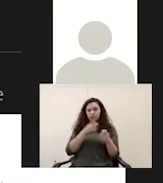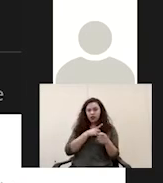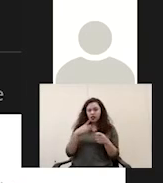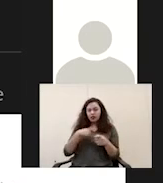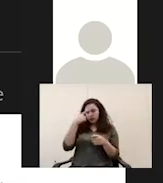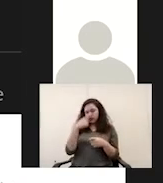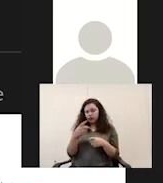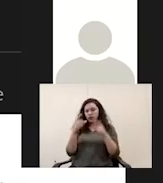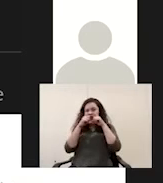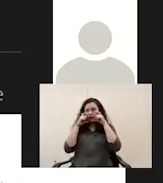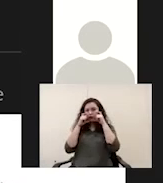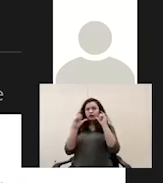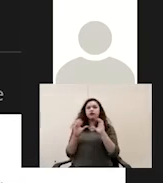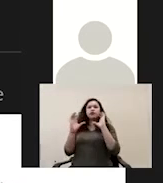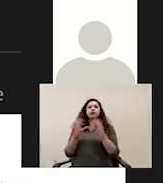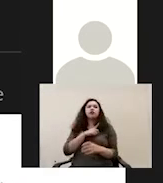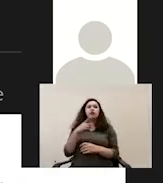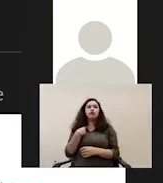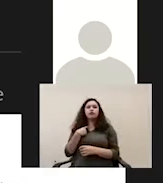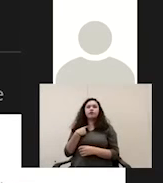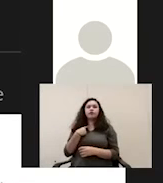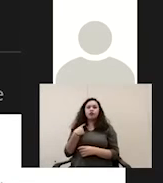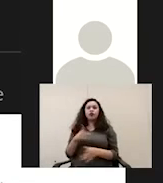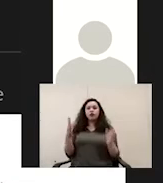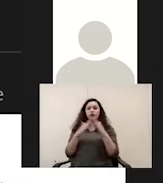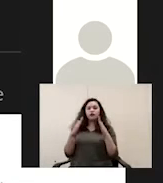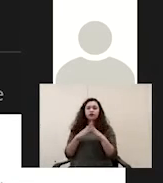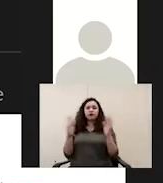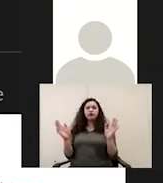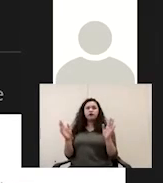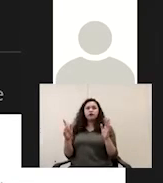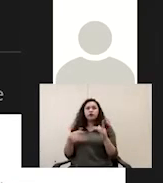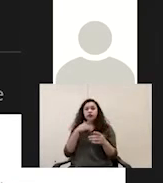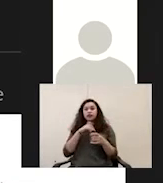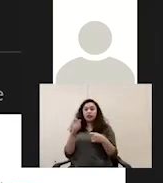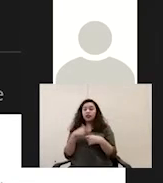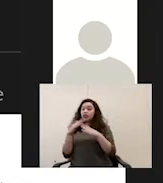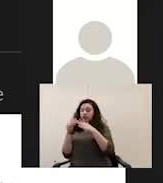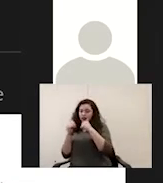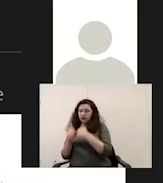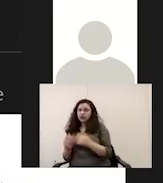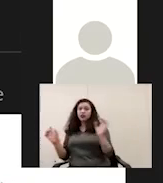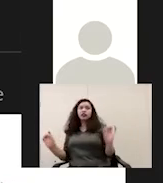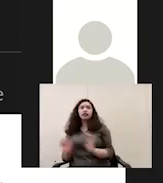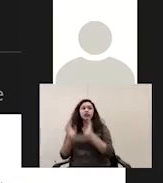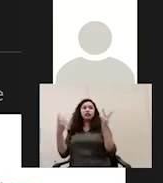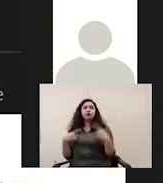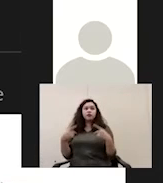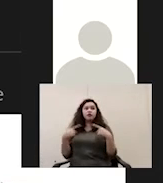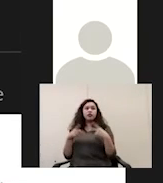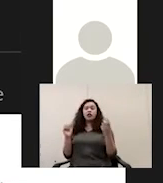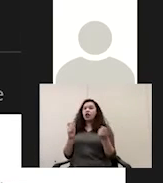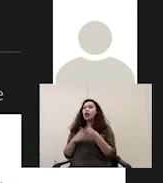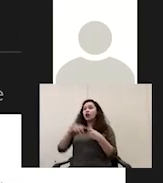tengan el cubrebocas, que se queden en casa en caso de cualquier síntoma. En caso de que haya una persona que tenga la